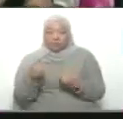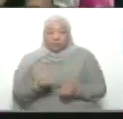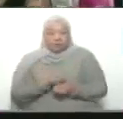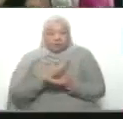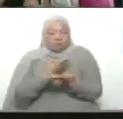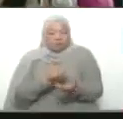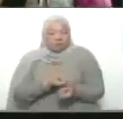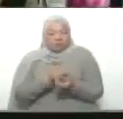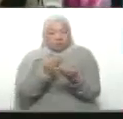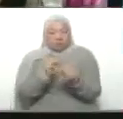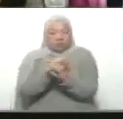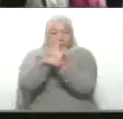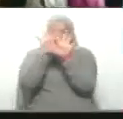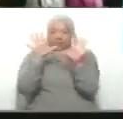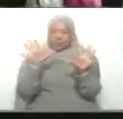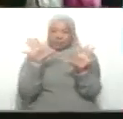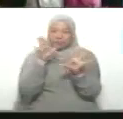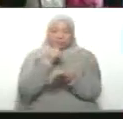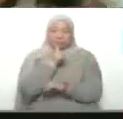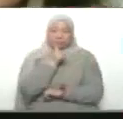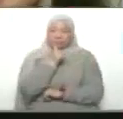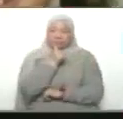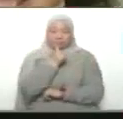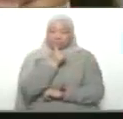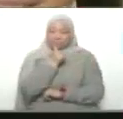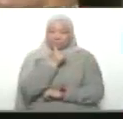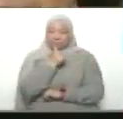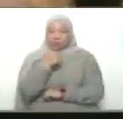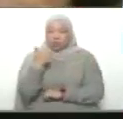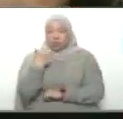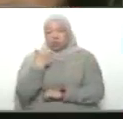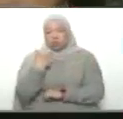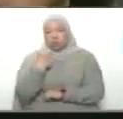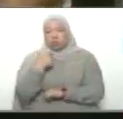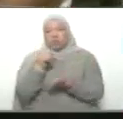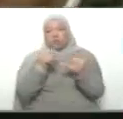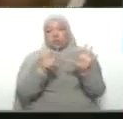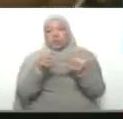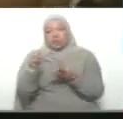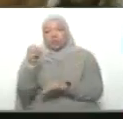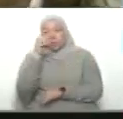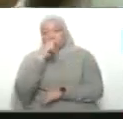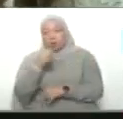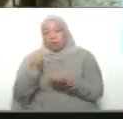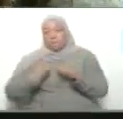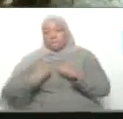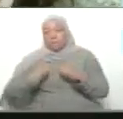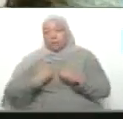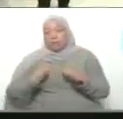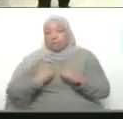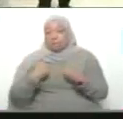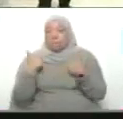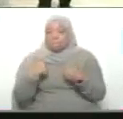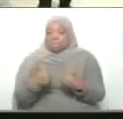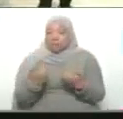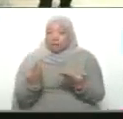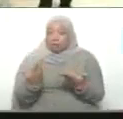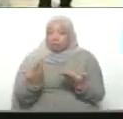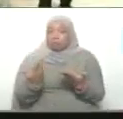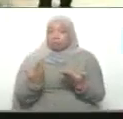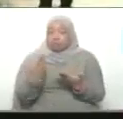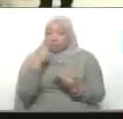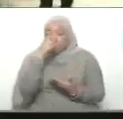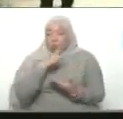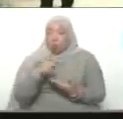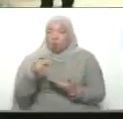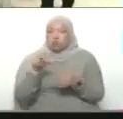expresividad, esa claridad. Vamos a ser claros, pues yo tengo 60 años bien vividos y bien cumplidos. Cuando yo